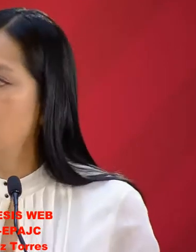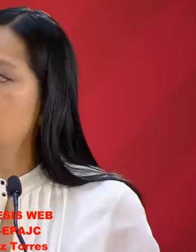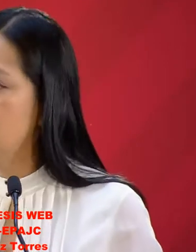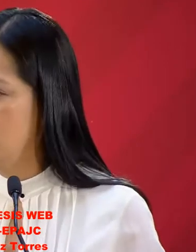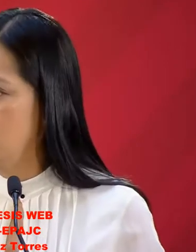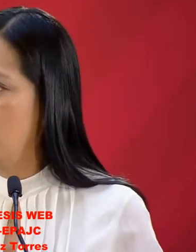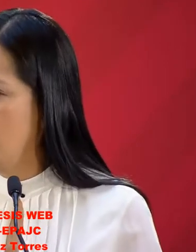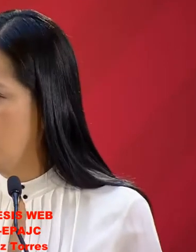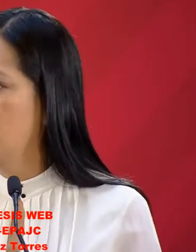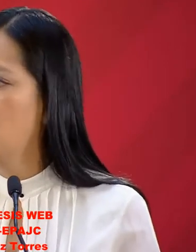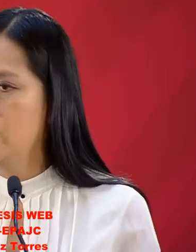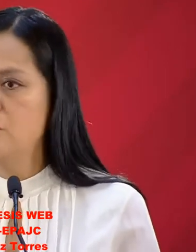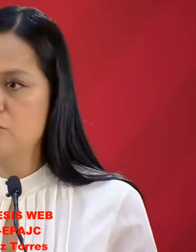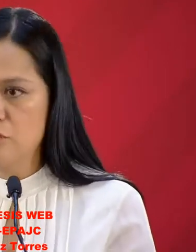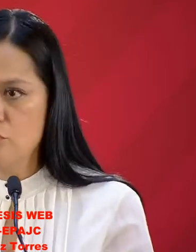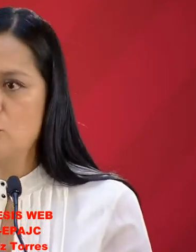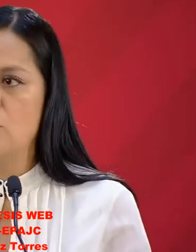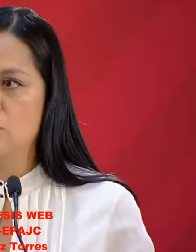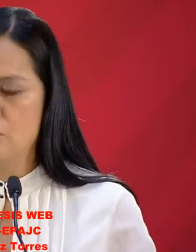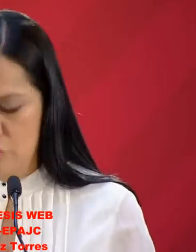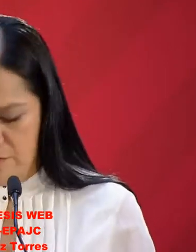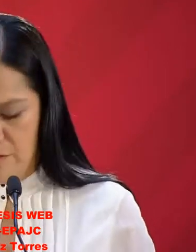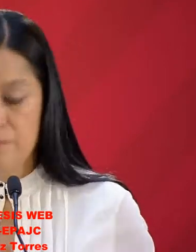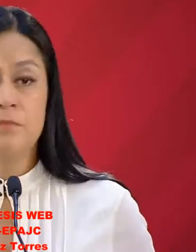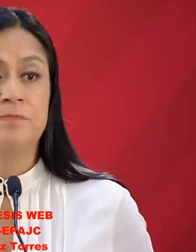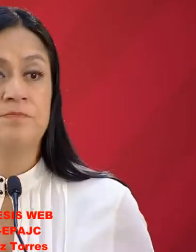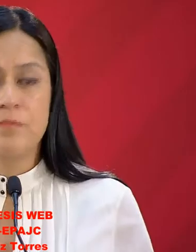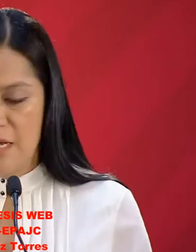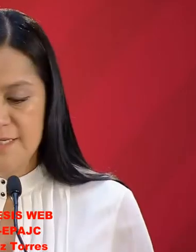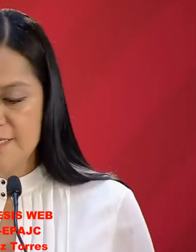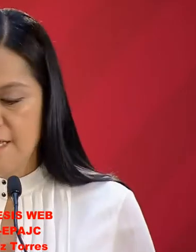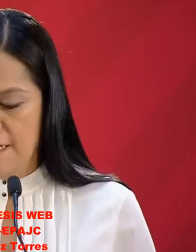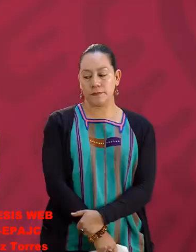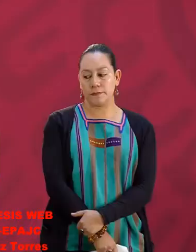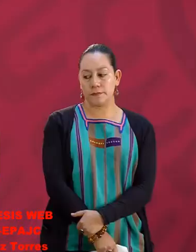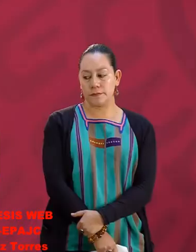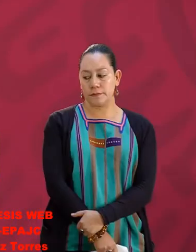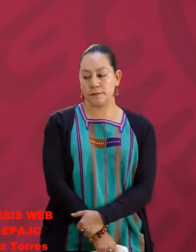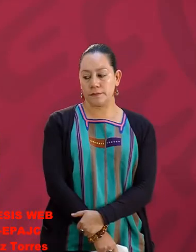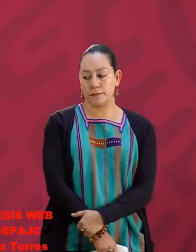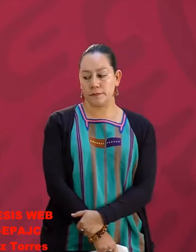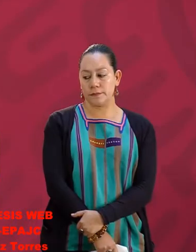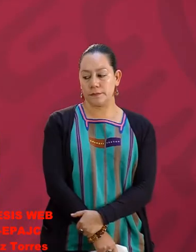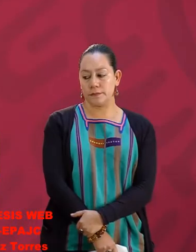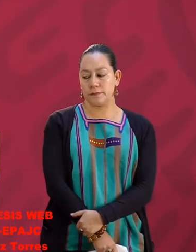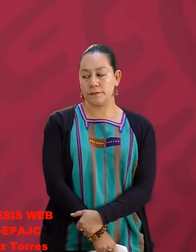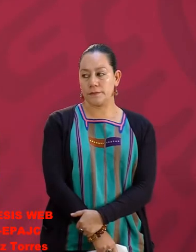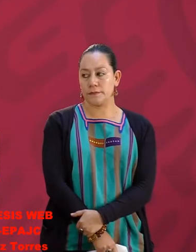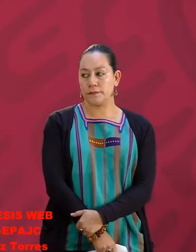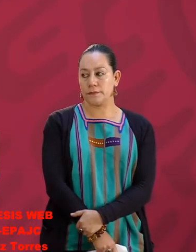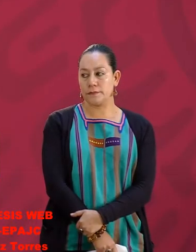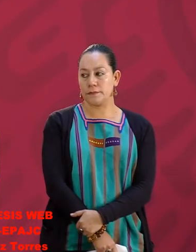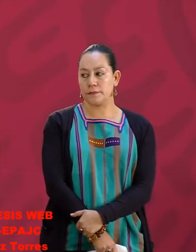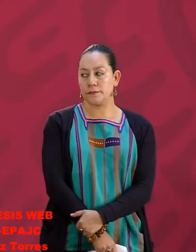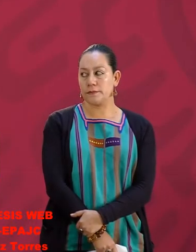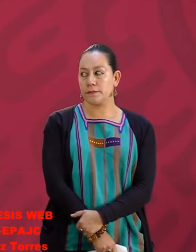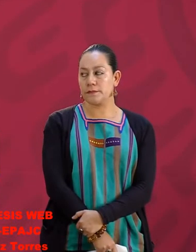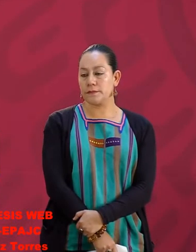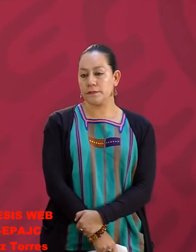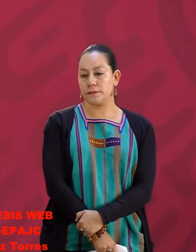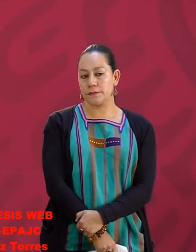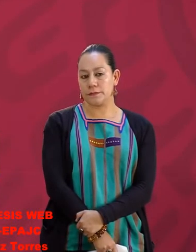y ellos decidirán quién cuida a los niños o a dónde los llevan. Esa es la esencia de este cambio